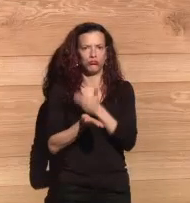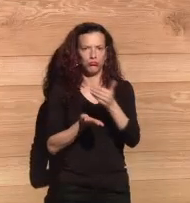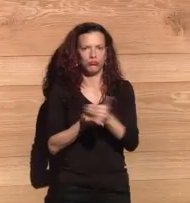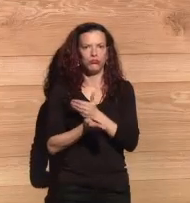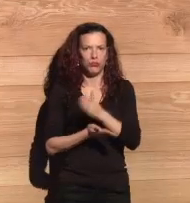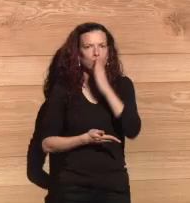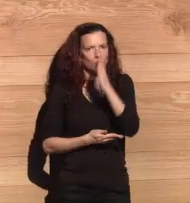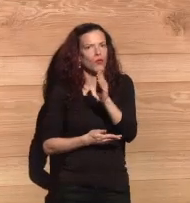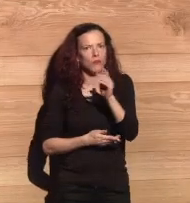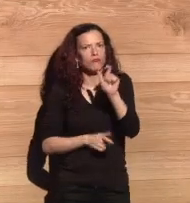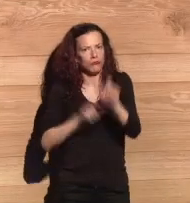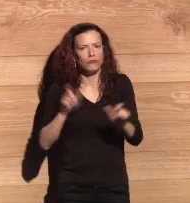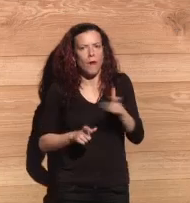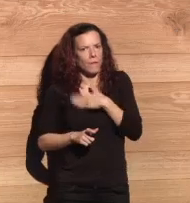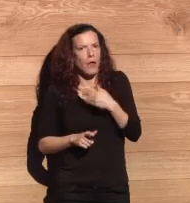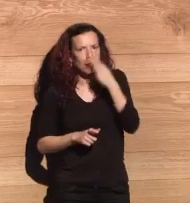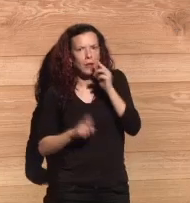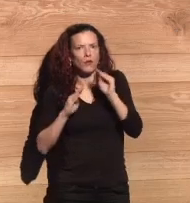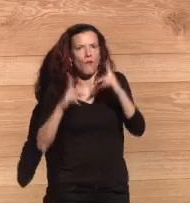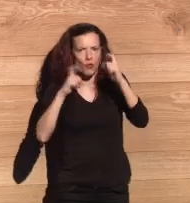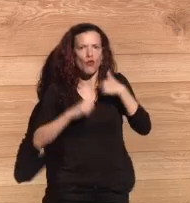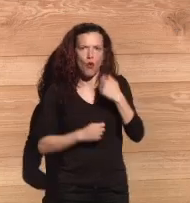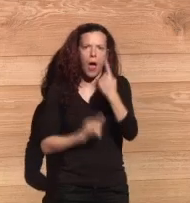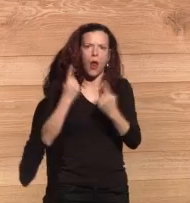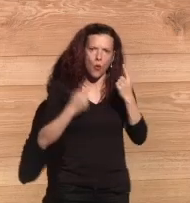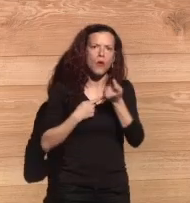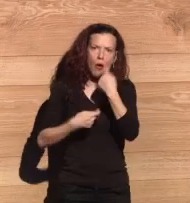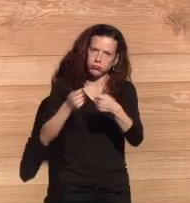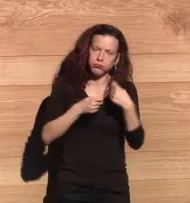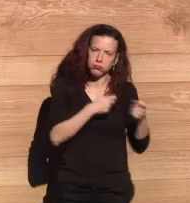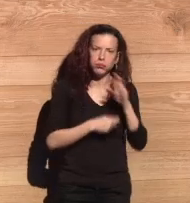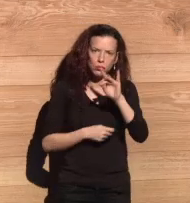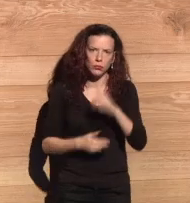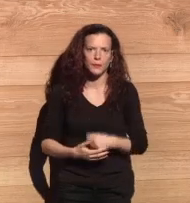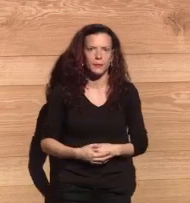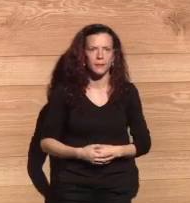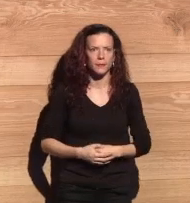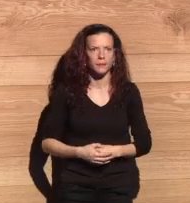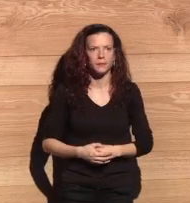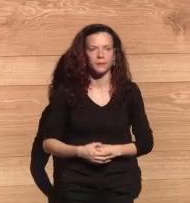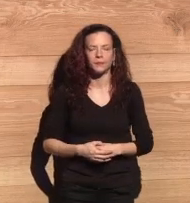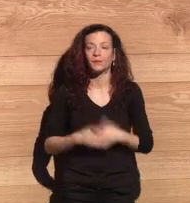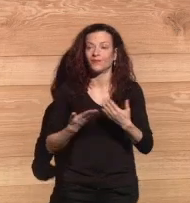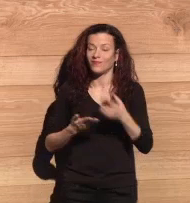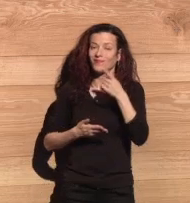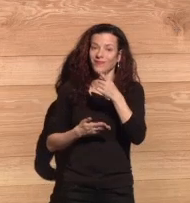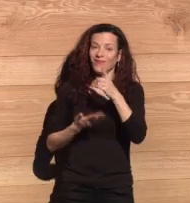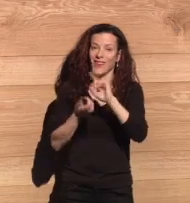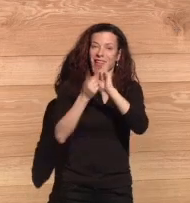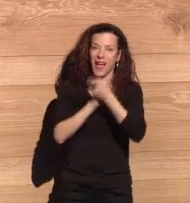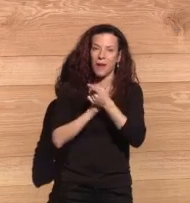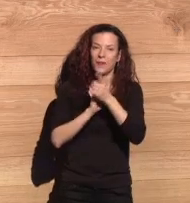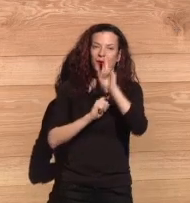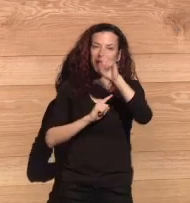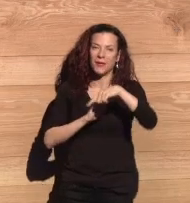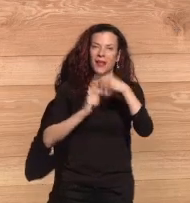que compraba fotos, ¿no? Y yo vendía algunas, sí. Allí fue ya un cambio también de paradigma para ti,